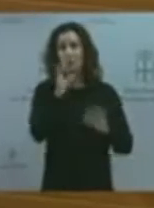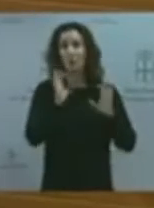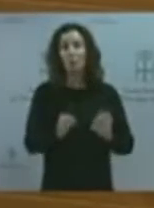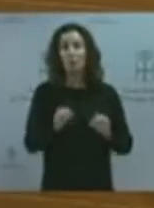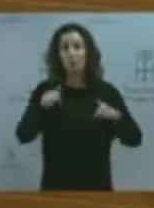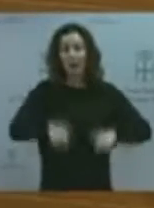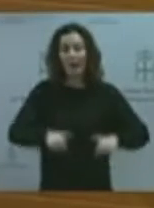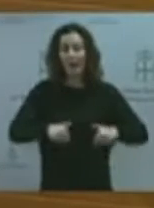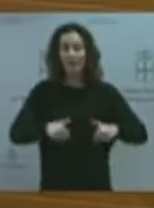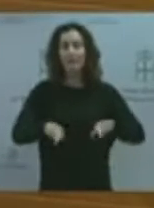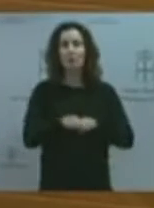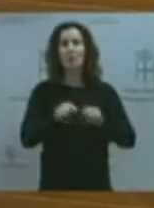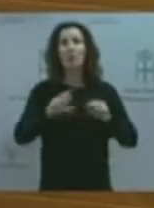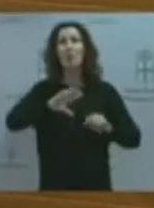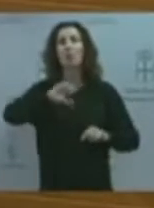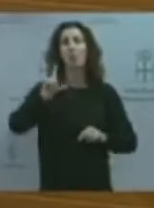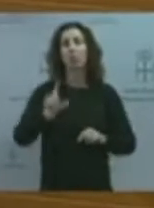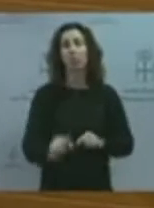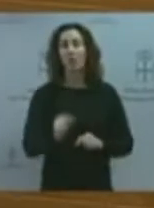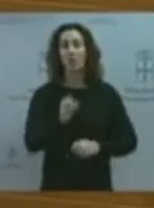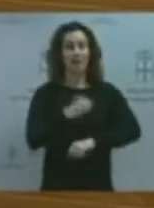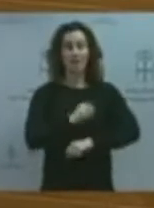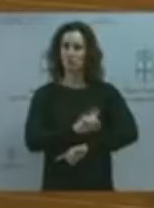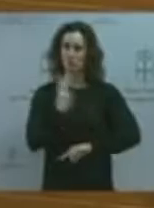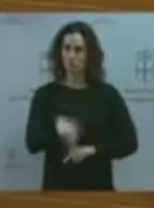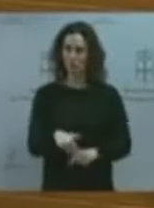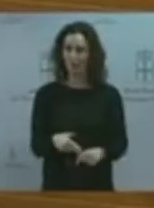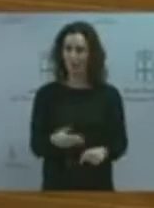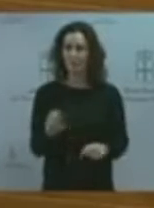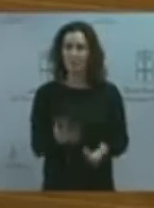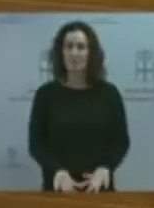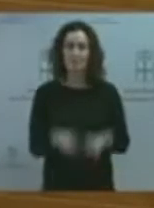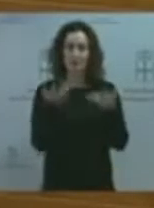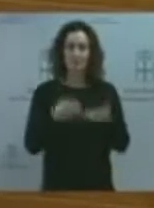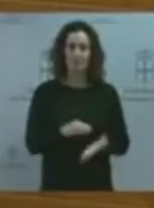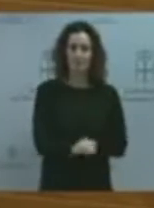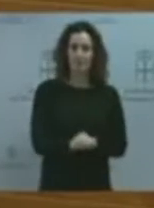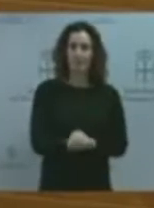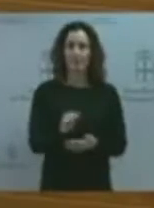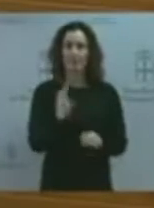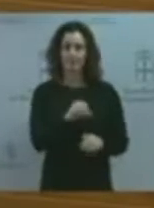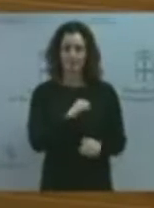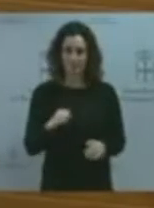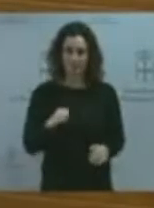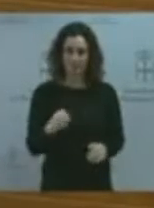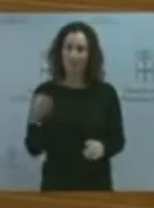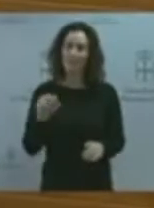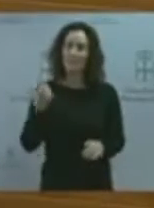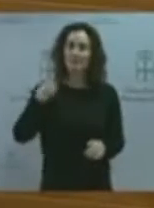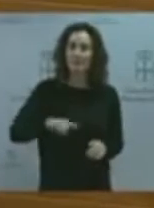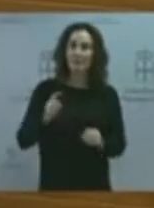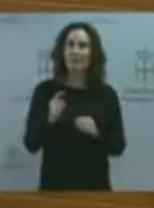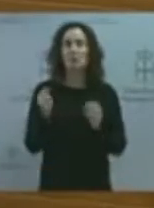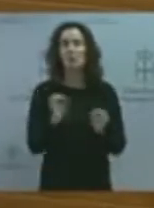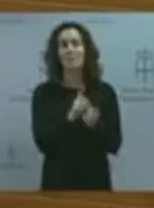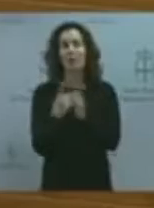que hay que incrementar los recursos que se destinan a la financiación autonómica, que hay que tener en cuenta determinadas variables, que hay que separar lo que son las transferencias